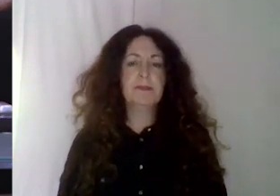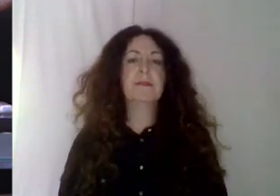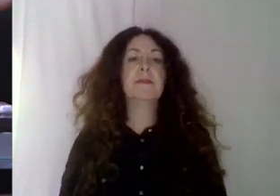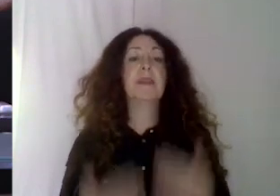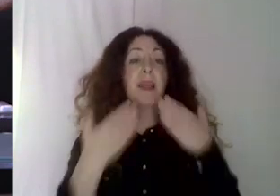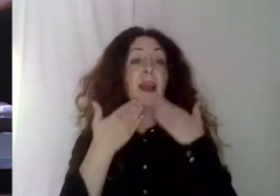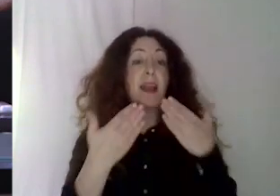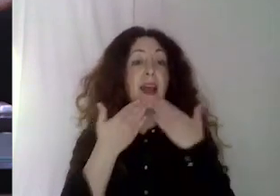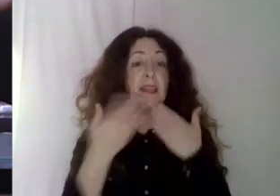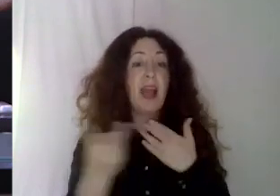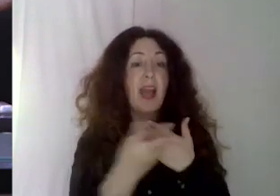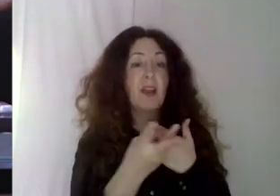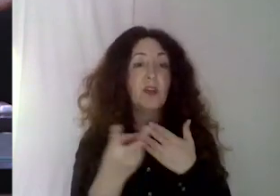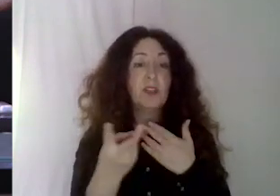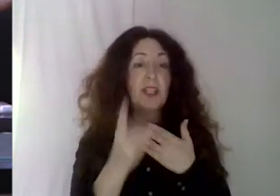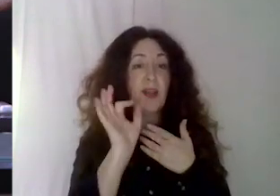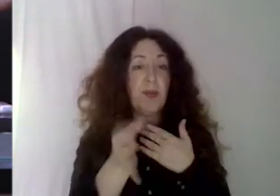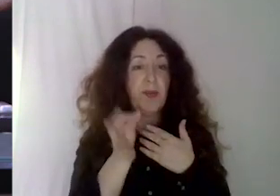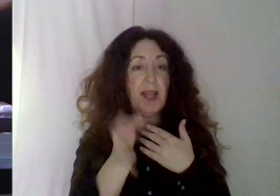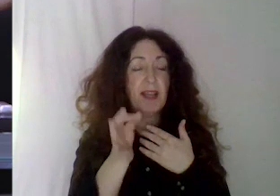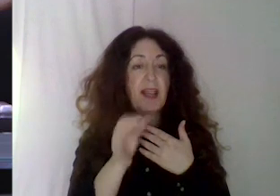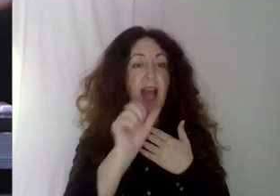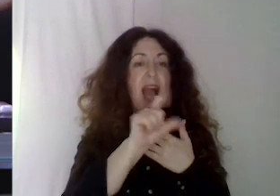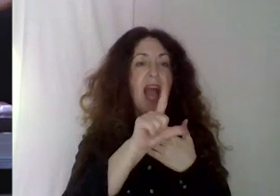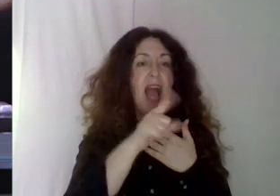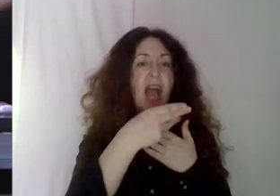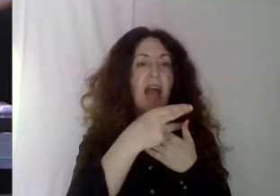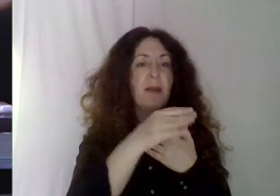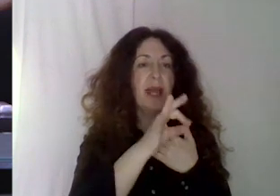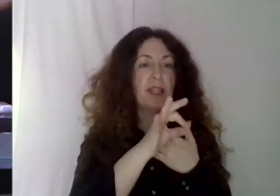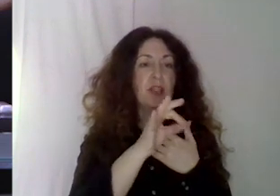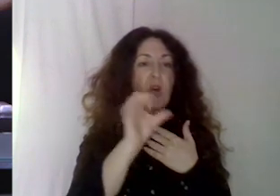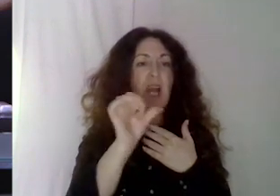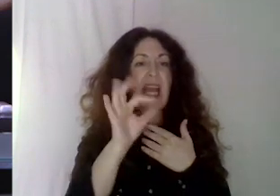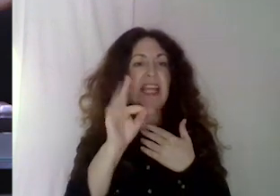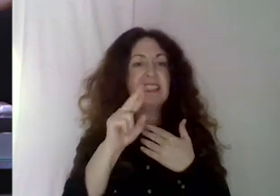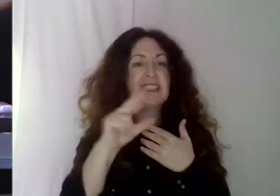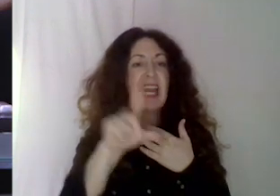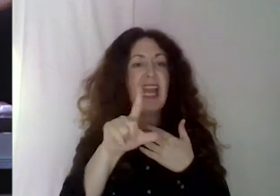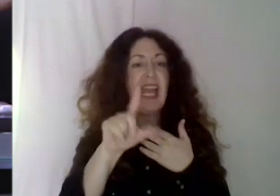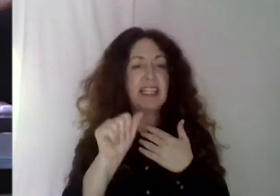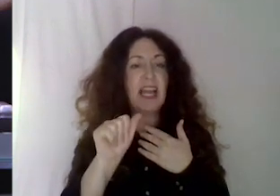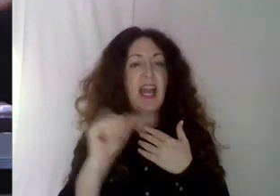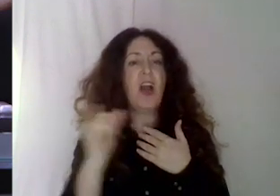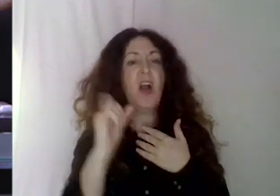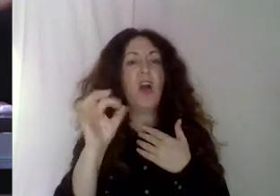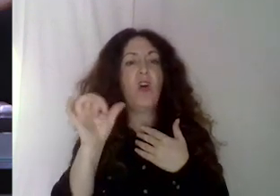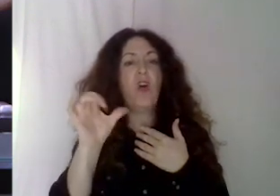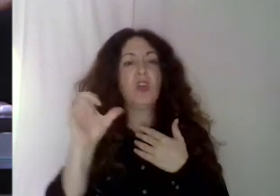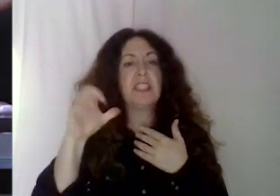es la obra y lo que es el creador de la obra. Muchas gracias y disculpas. Siempre lo hago.